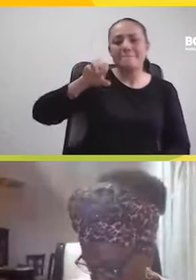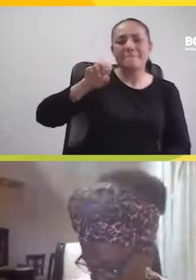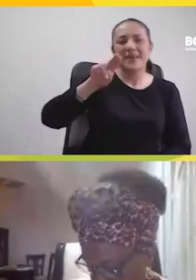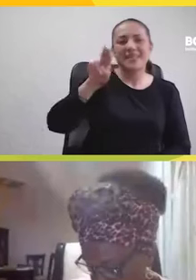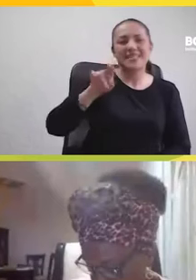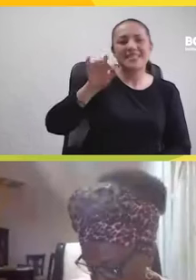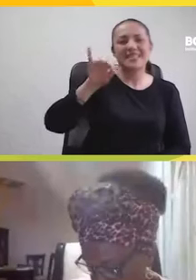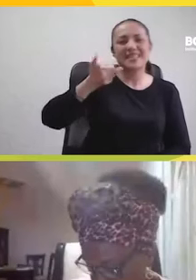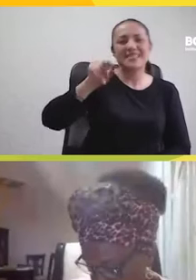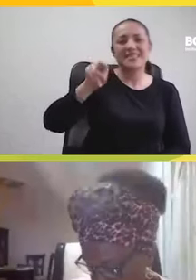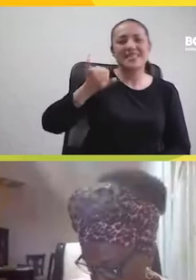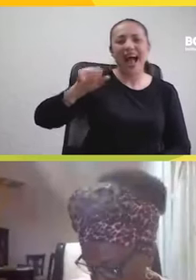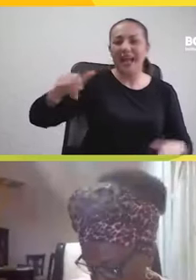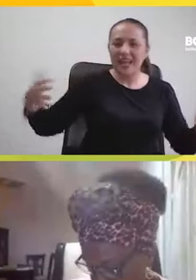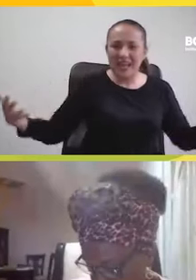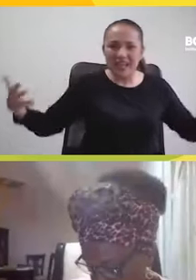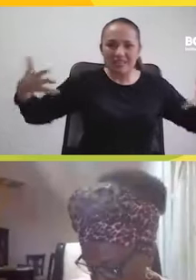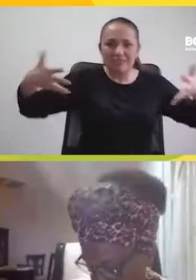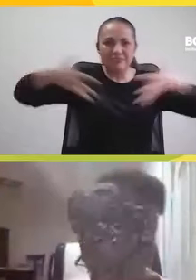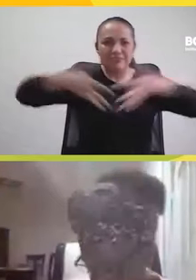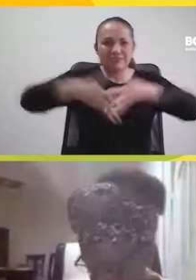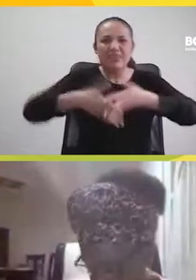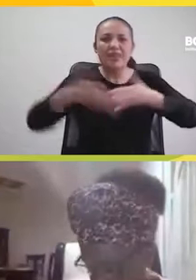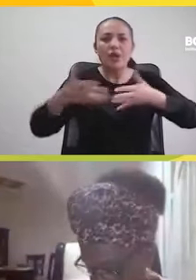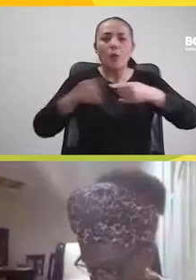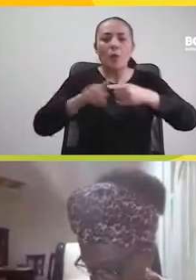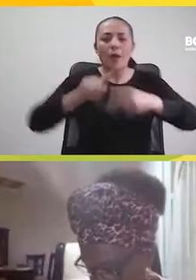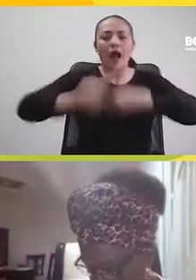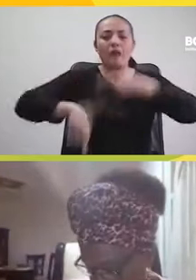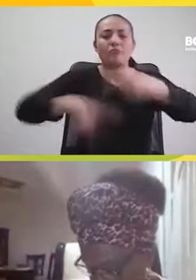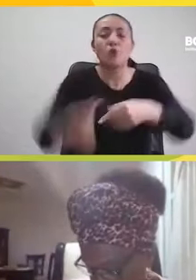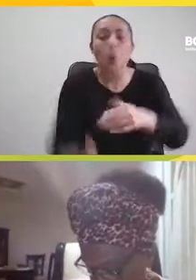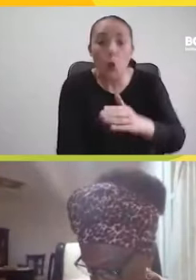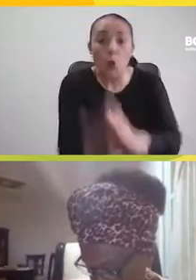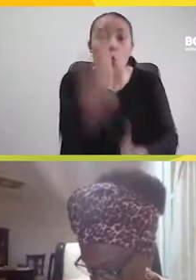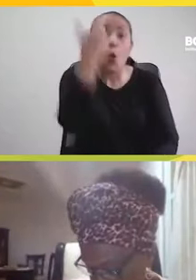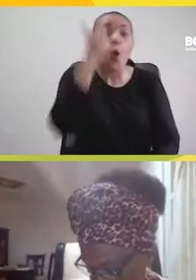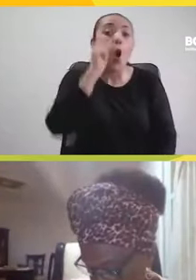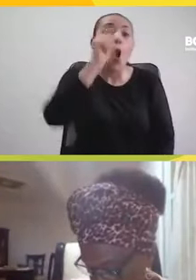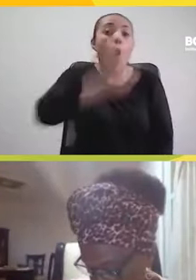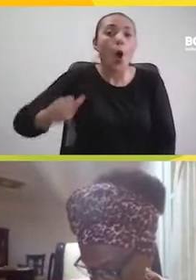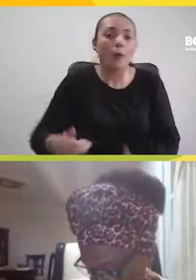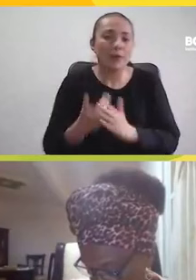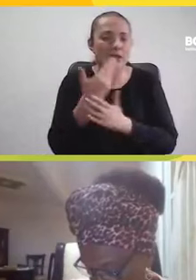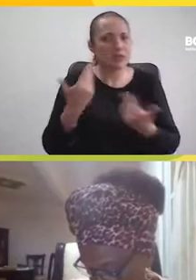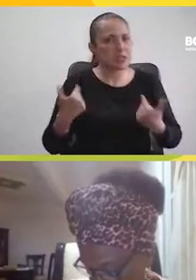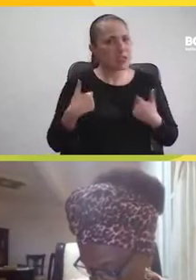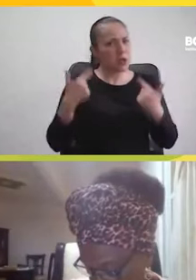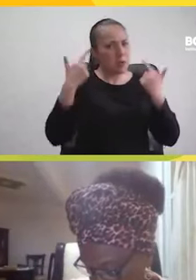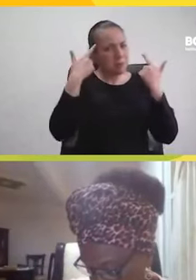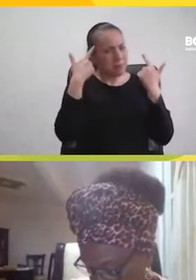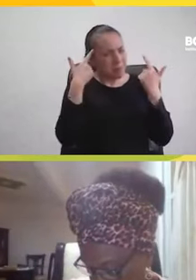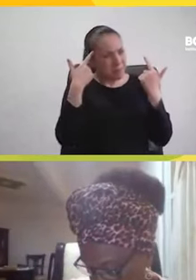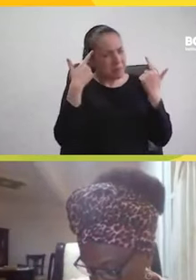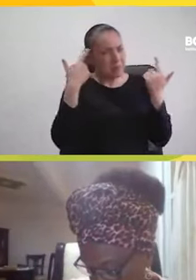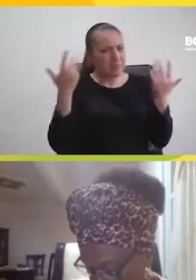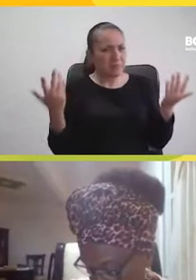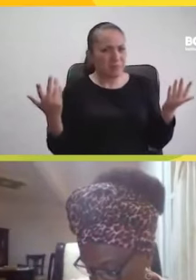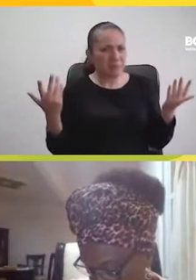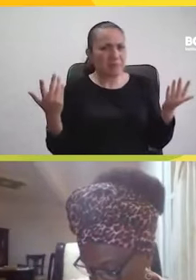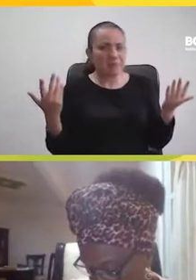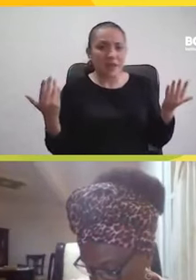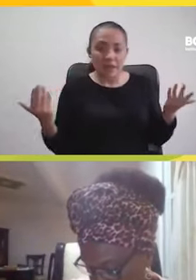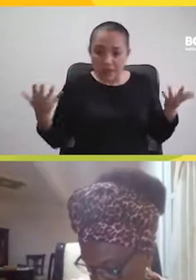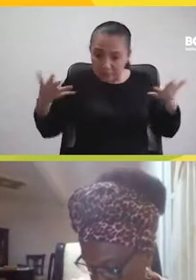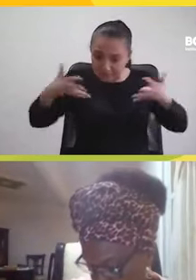para el nacimiento del hombre nuevo. Yo creo que el mestizaje fue sencillamente